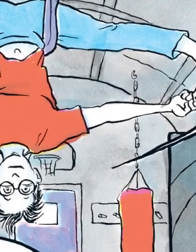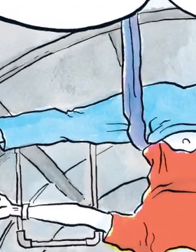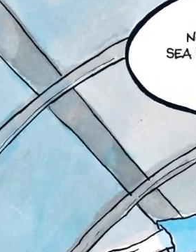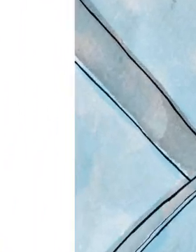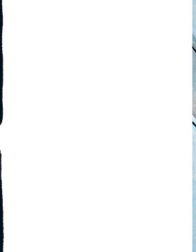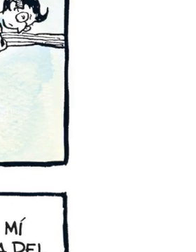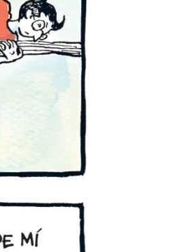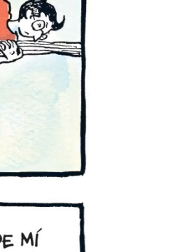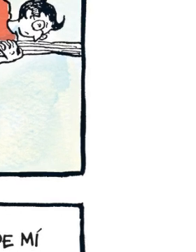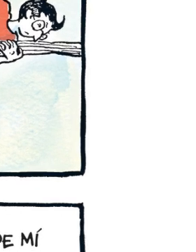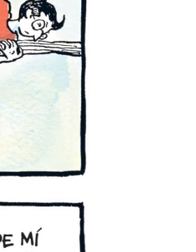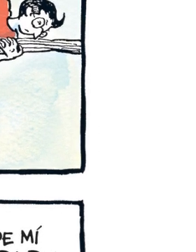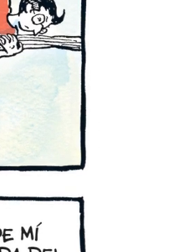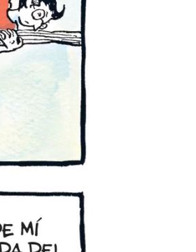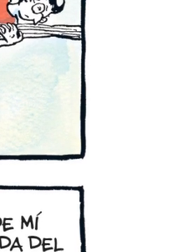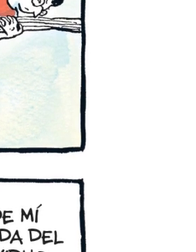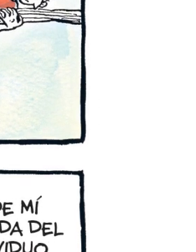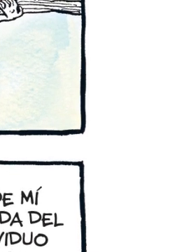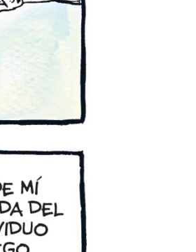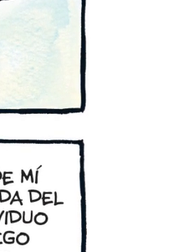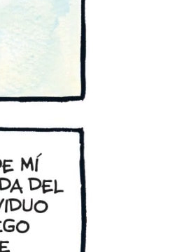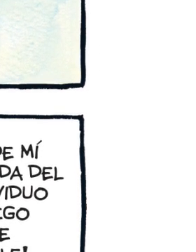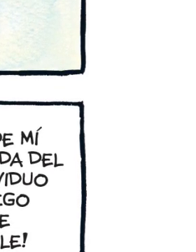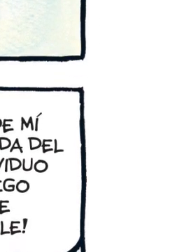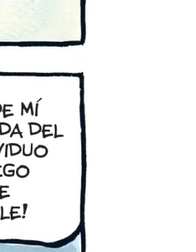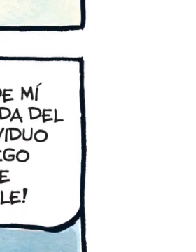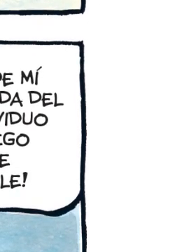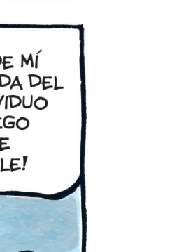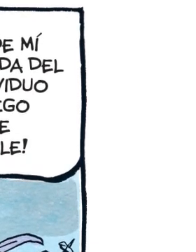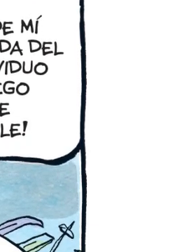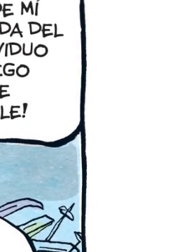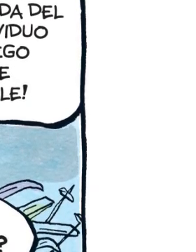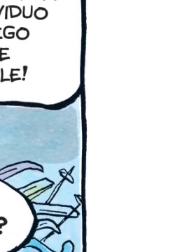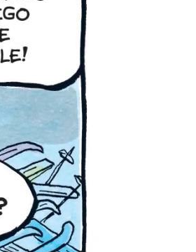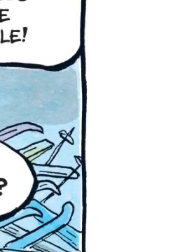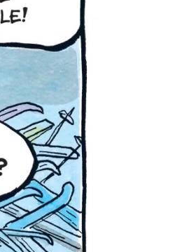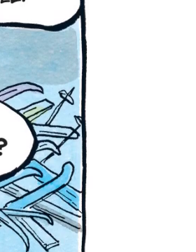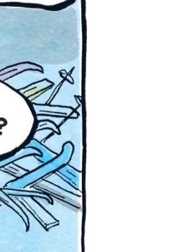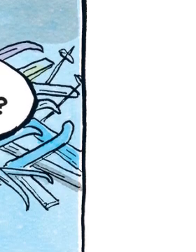por conseguir entender mi propia mortalidad. Mis relaciones